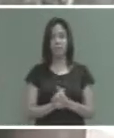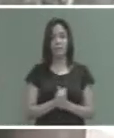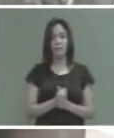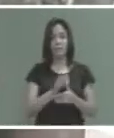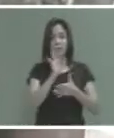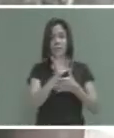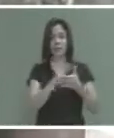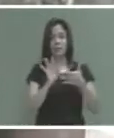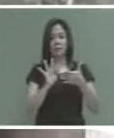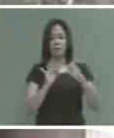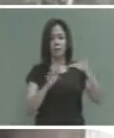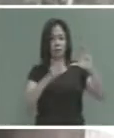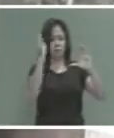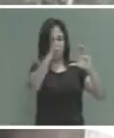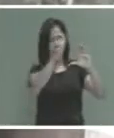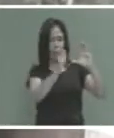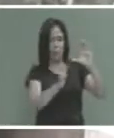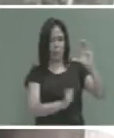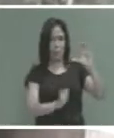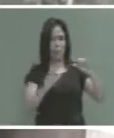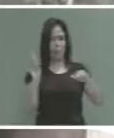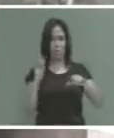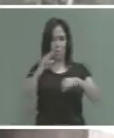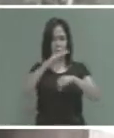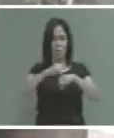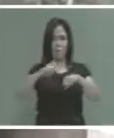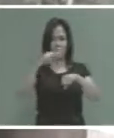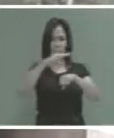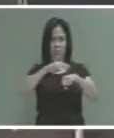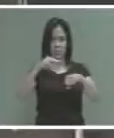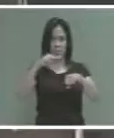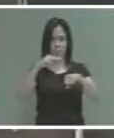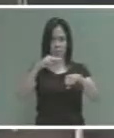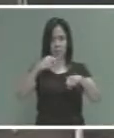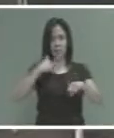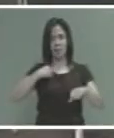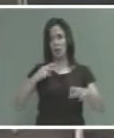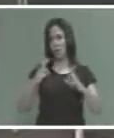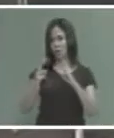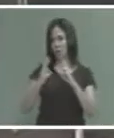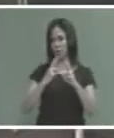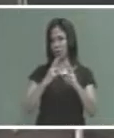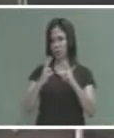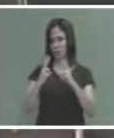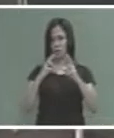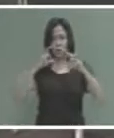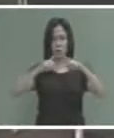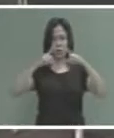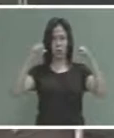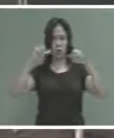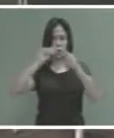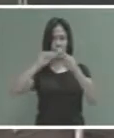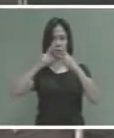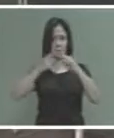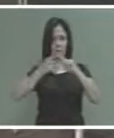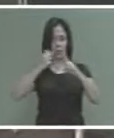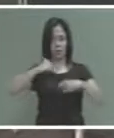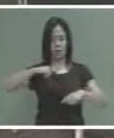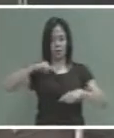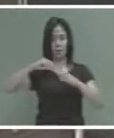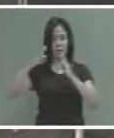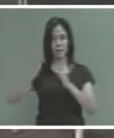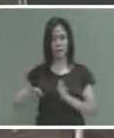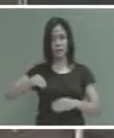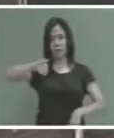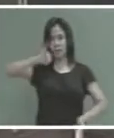talleres de escultura en el Miami Art Center en Miami. Y una relación que se dio con un gran amigo y artista,